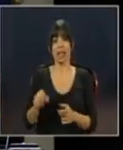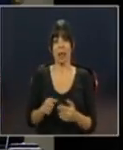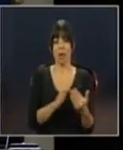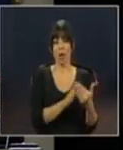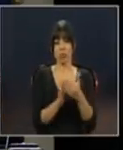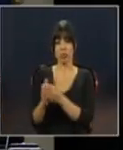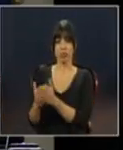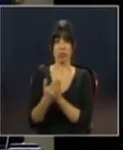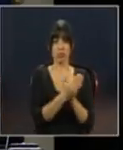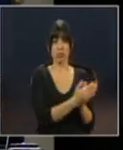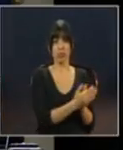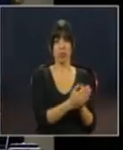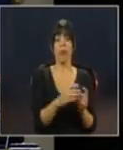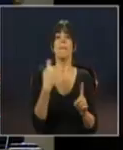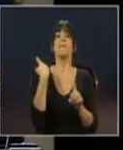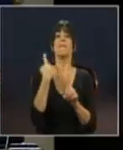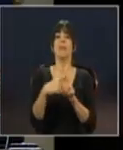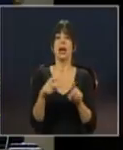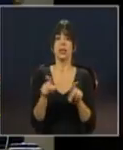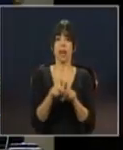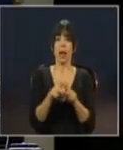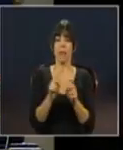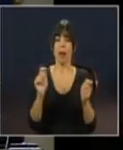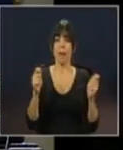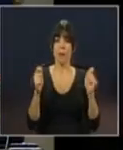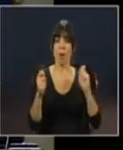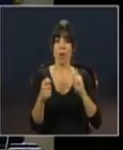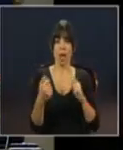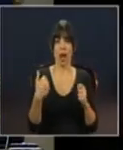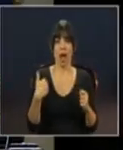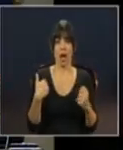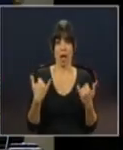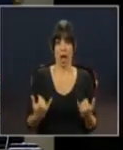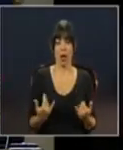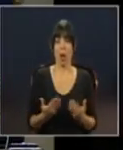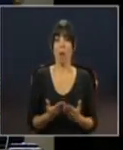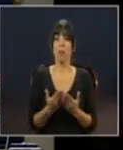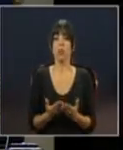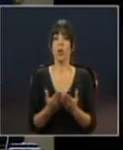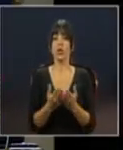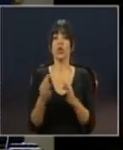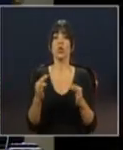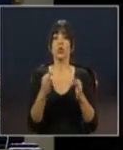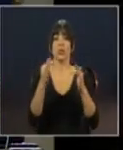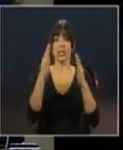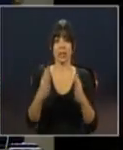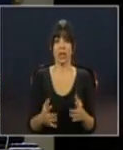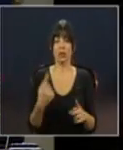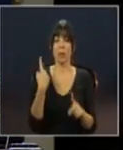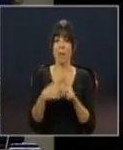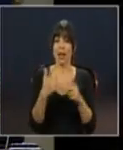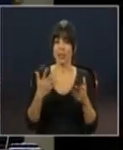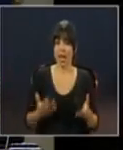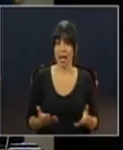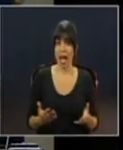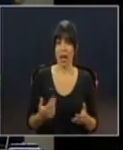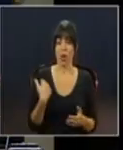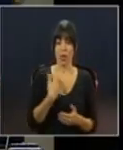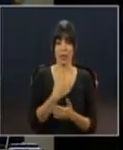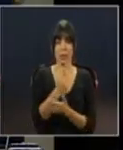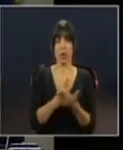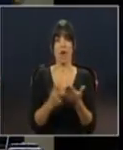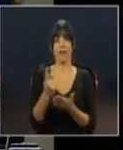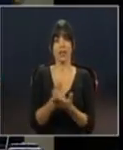sino también por la modernización que experimentan los puertos turísticos y de carga en nuestras